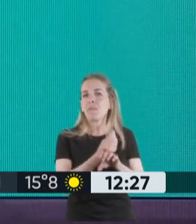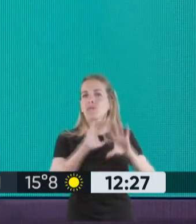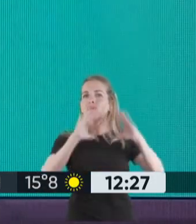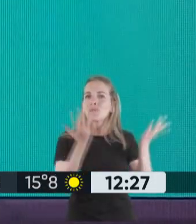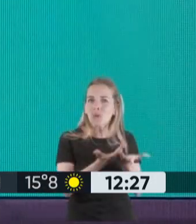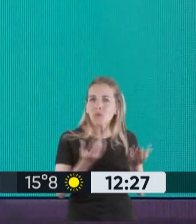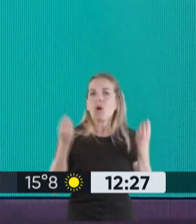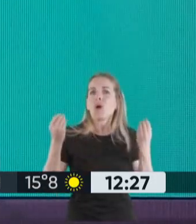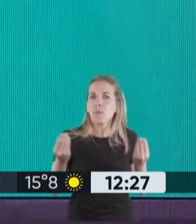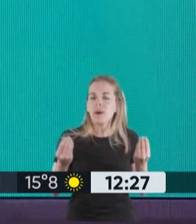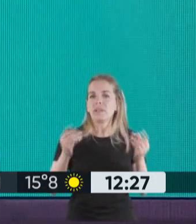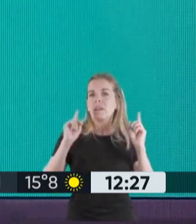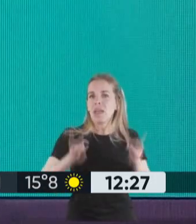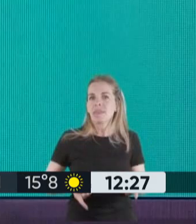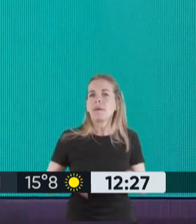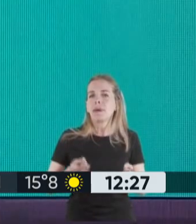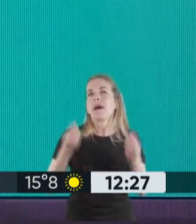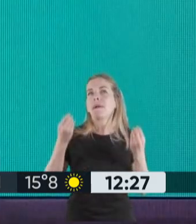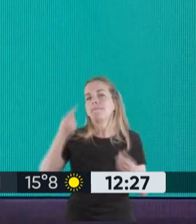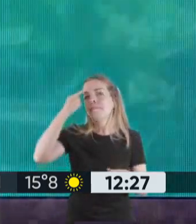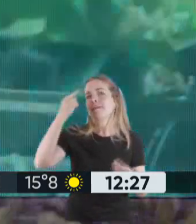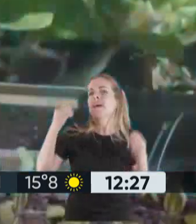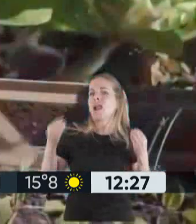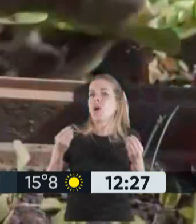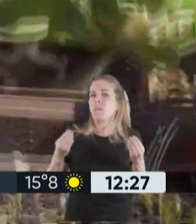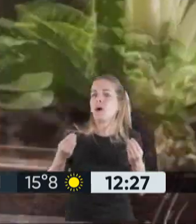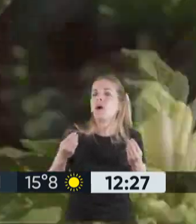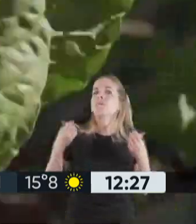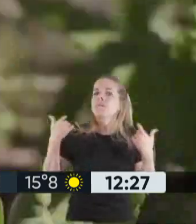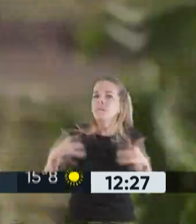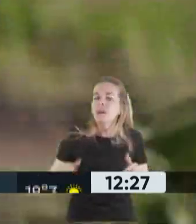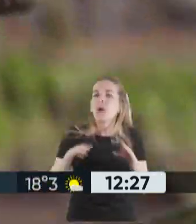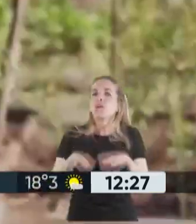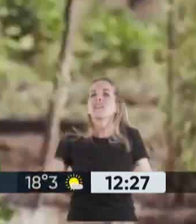El secreto es también cómo poder desarrollarnos con justicia